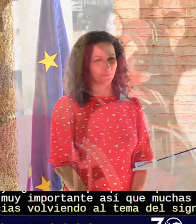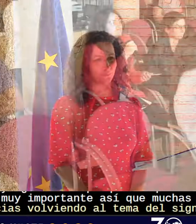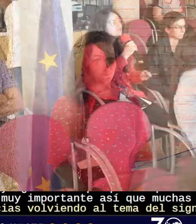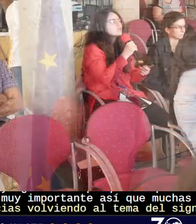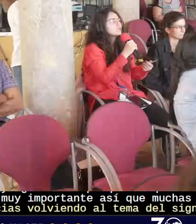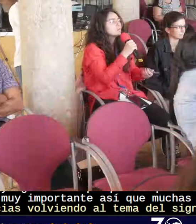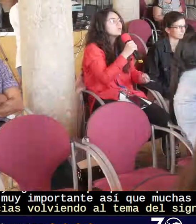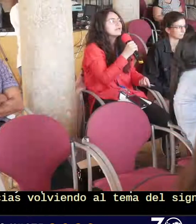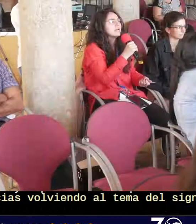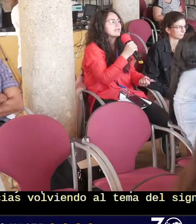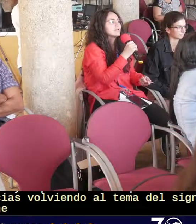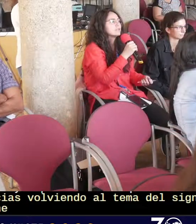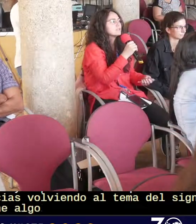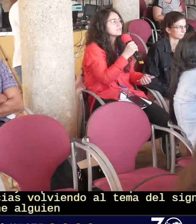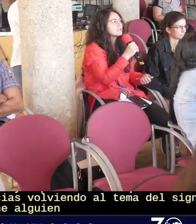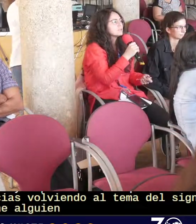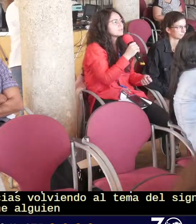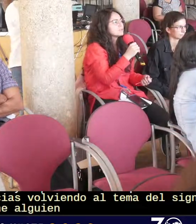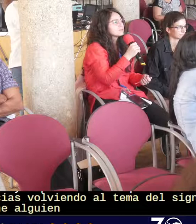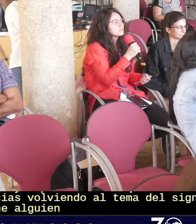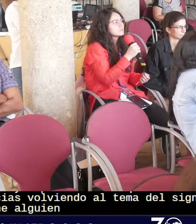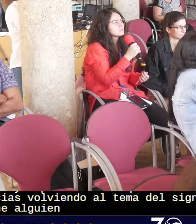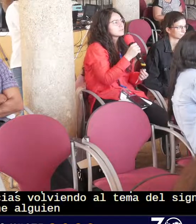eliges O te lo pone